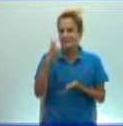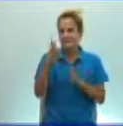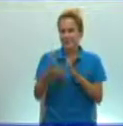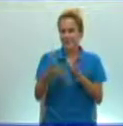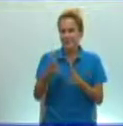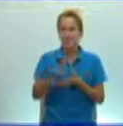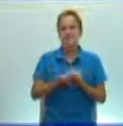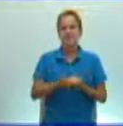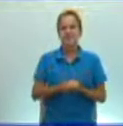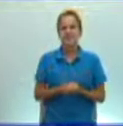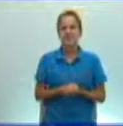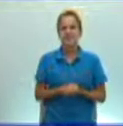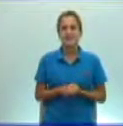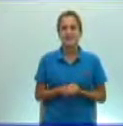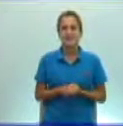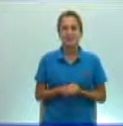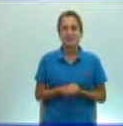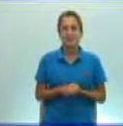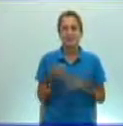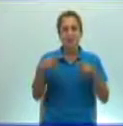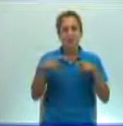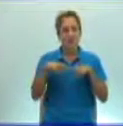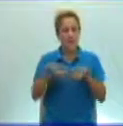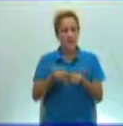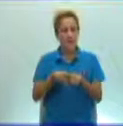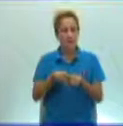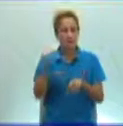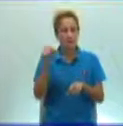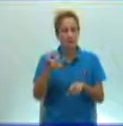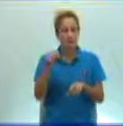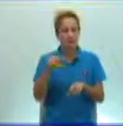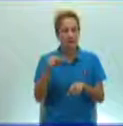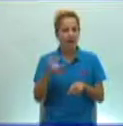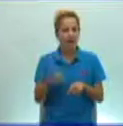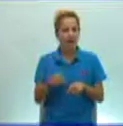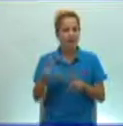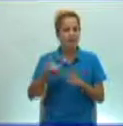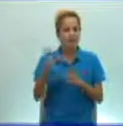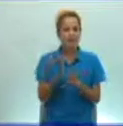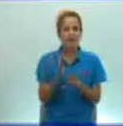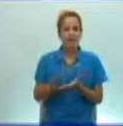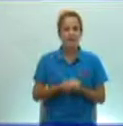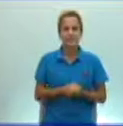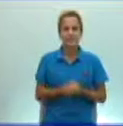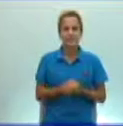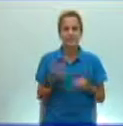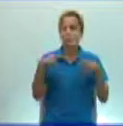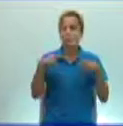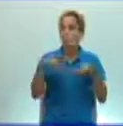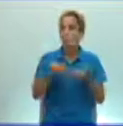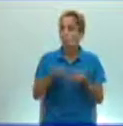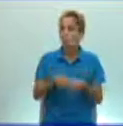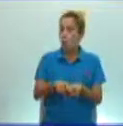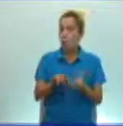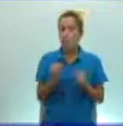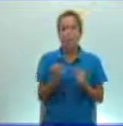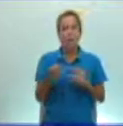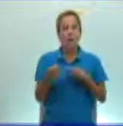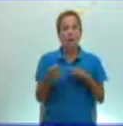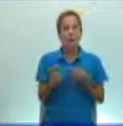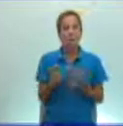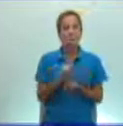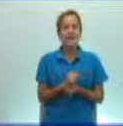de señas, que nos estará acompañando en esta emisión. Juntos compartiremos los